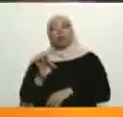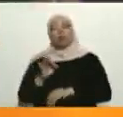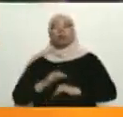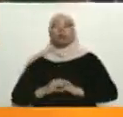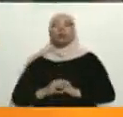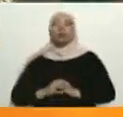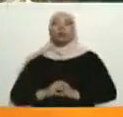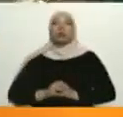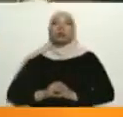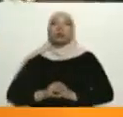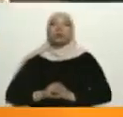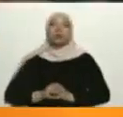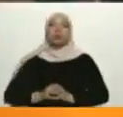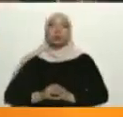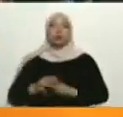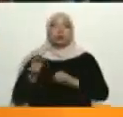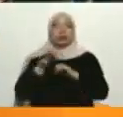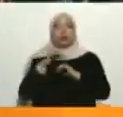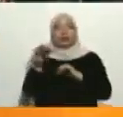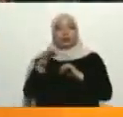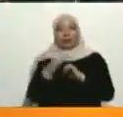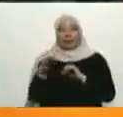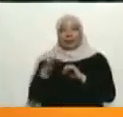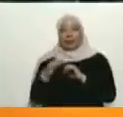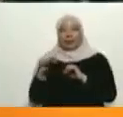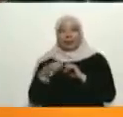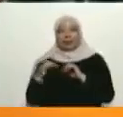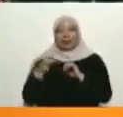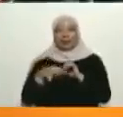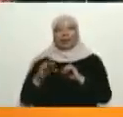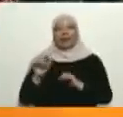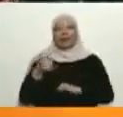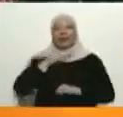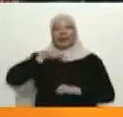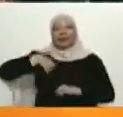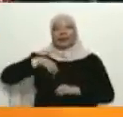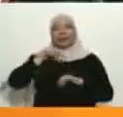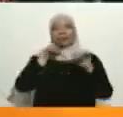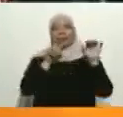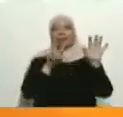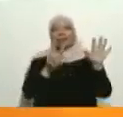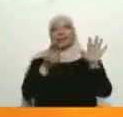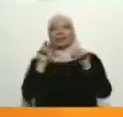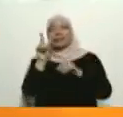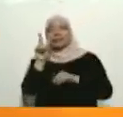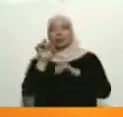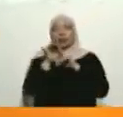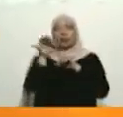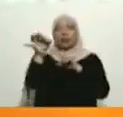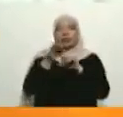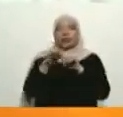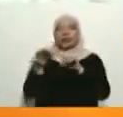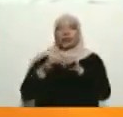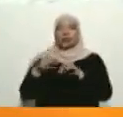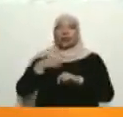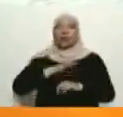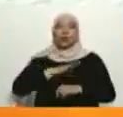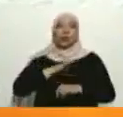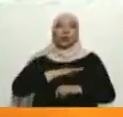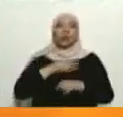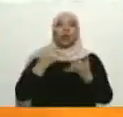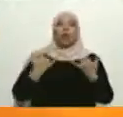los municipios donde atendemos de manera directa el Ministerio de turismo estos setenta y dos municipios son los que nosotros consideramos que en